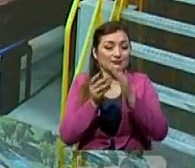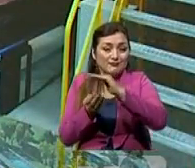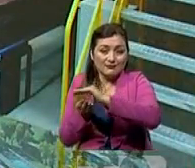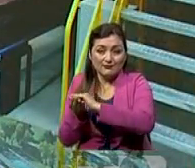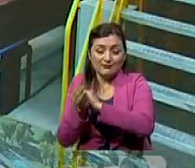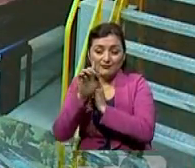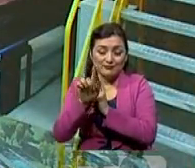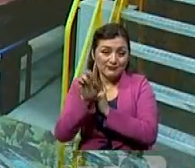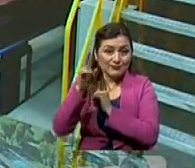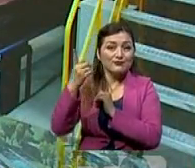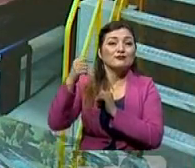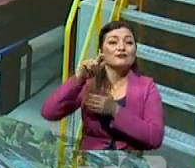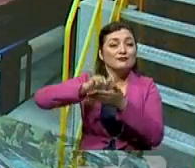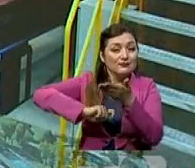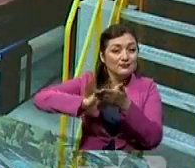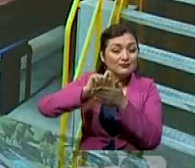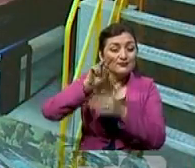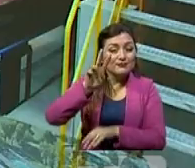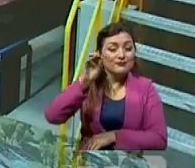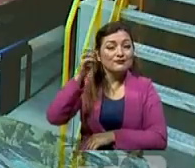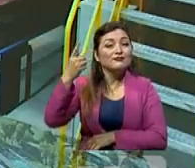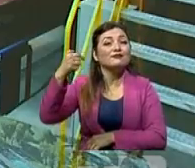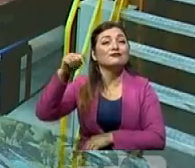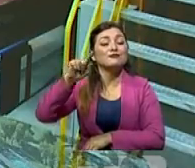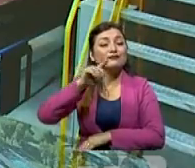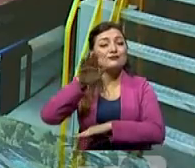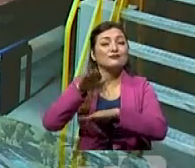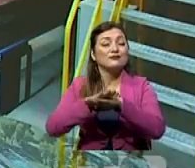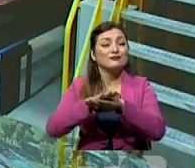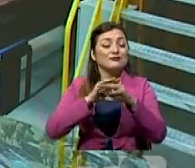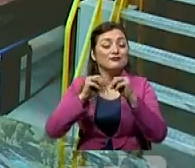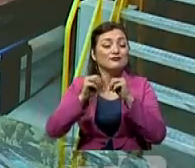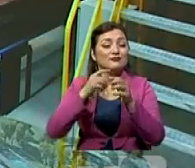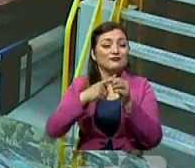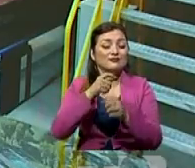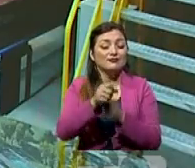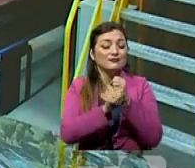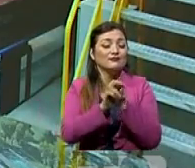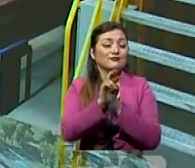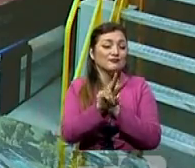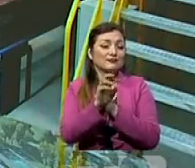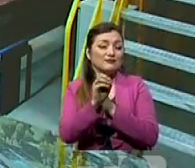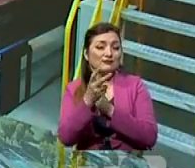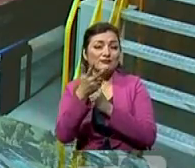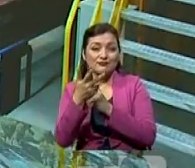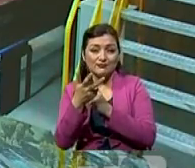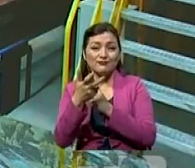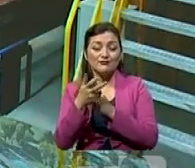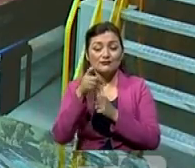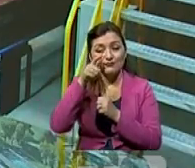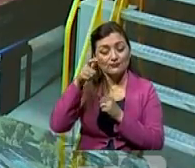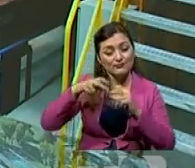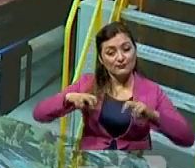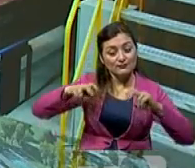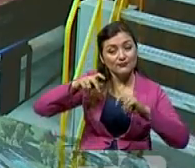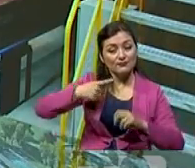millones de dólares para lograr un contrato de 20 millones relacionados con el Metro de Quito en 2013. La investigación se genera en la Fiscalía